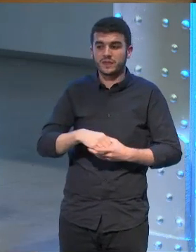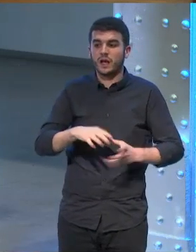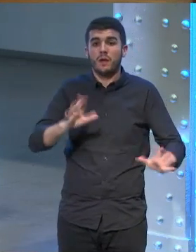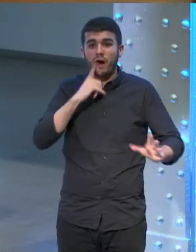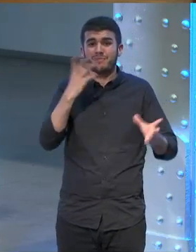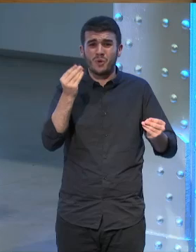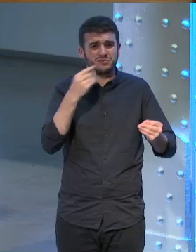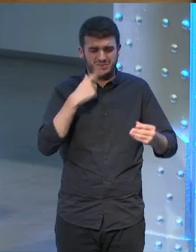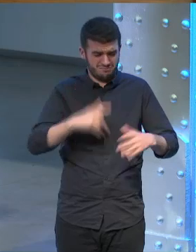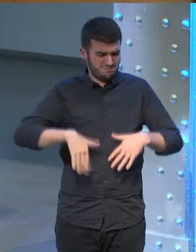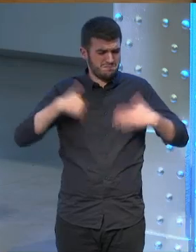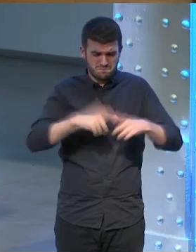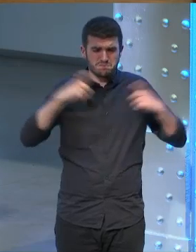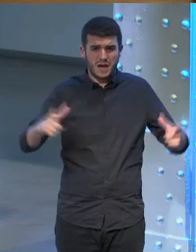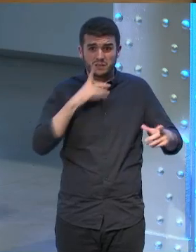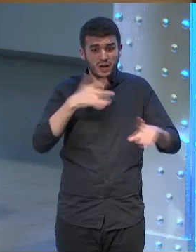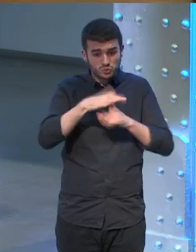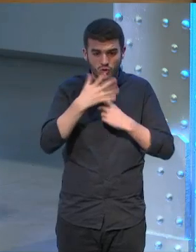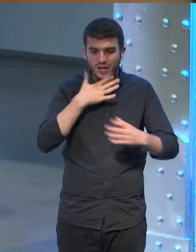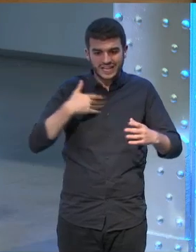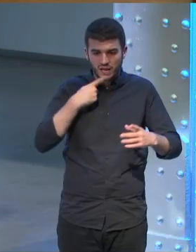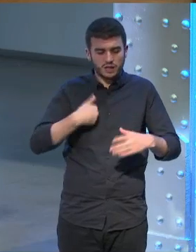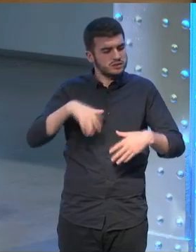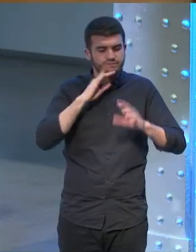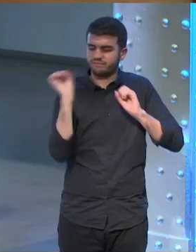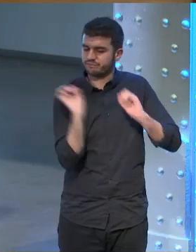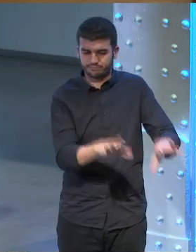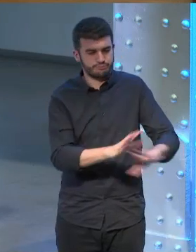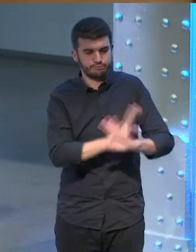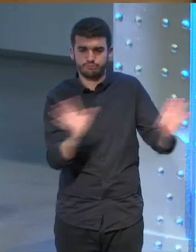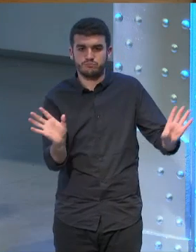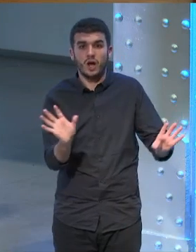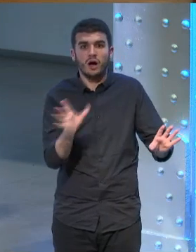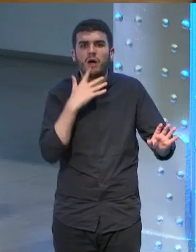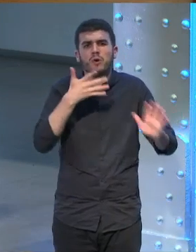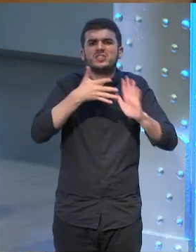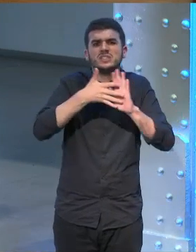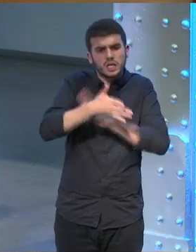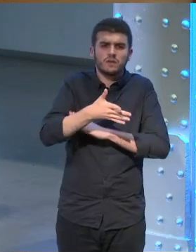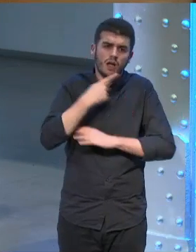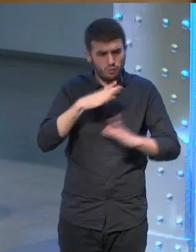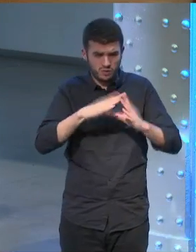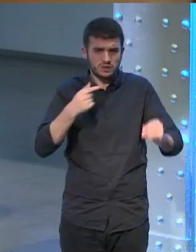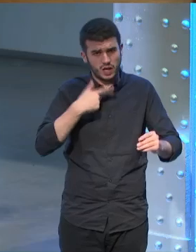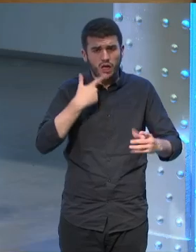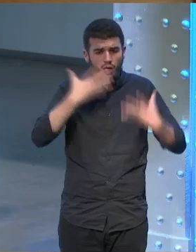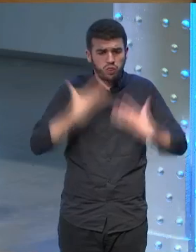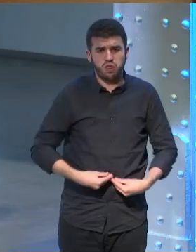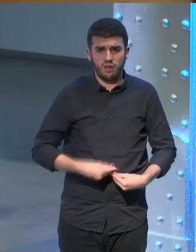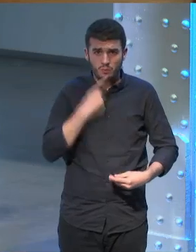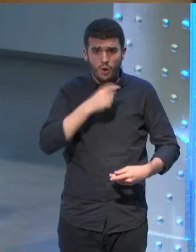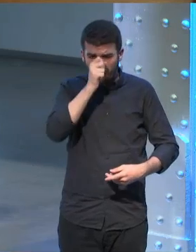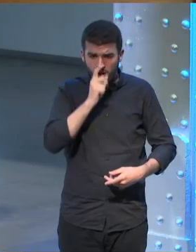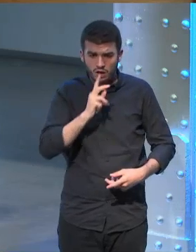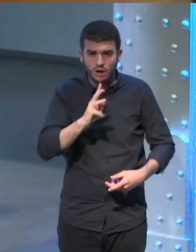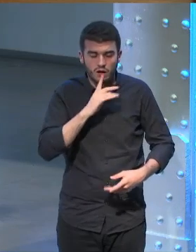muchas más en mi situación, que se quieren quedar por el camino, pues porque son carreras que desaniman mucho. Los primeros años